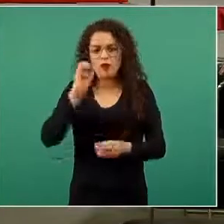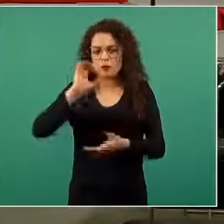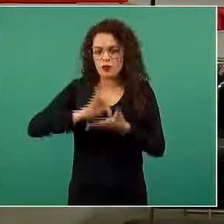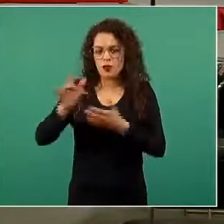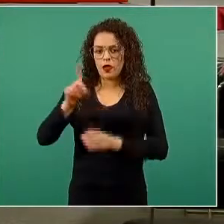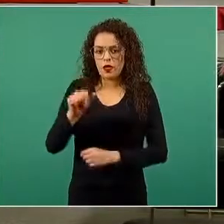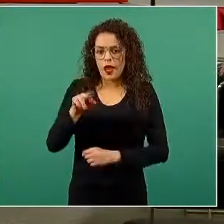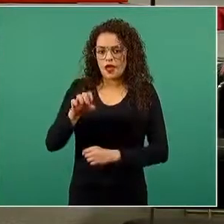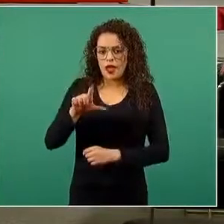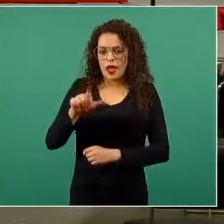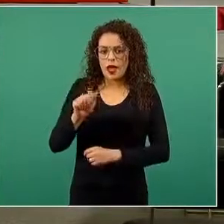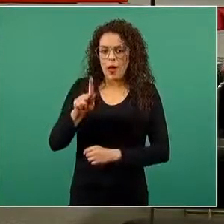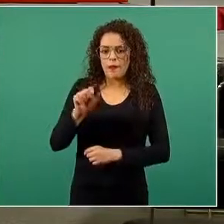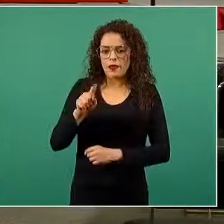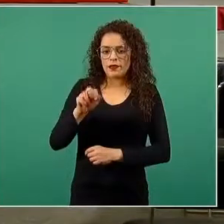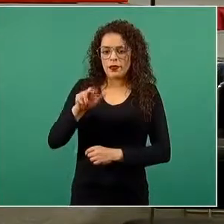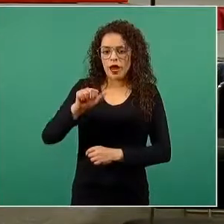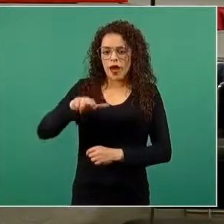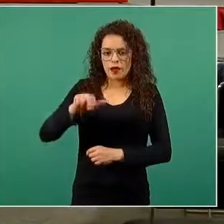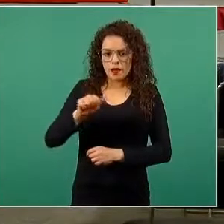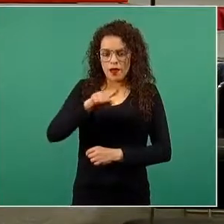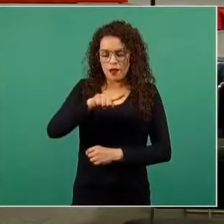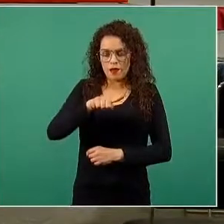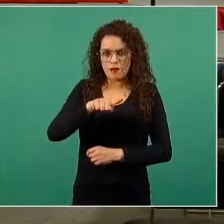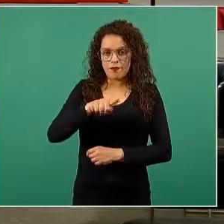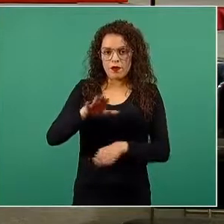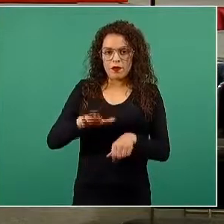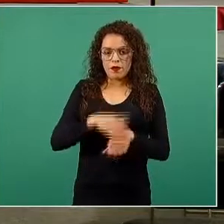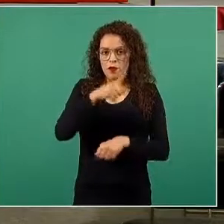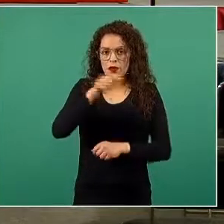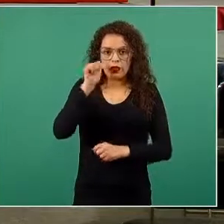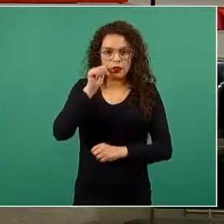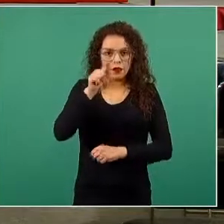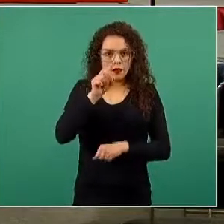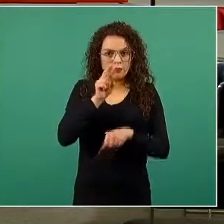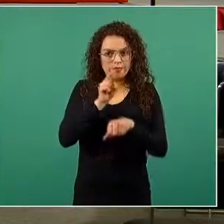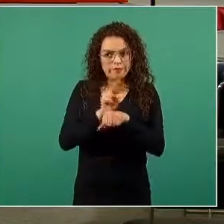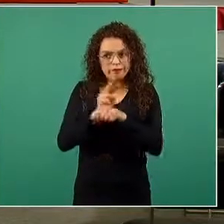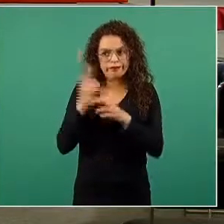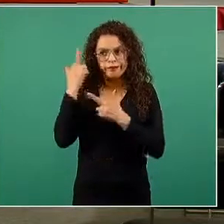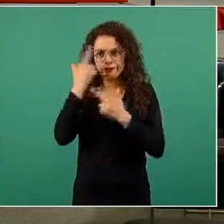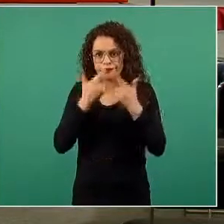Pastrana de Pie de Página por darle seguimiento a este asunto.